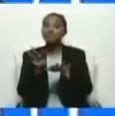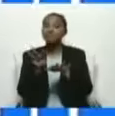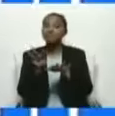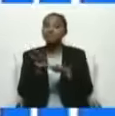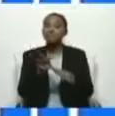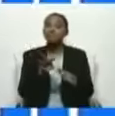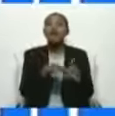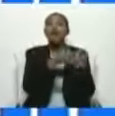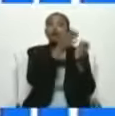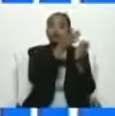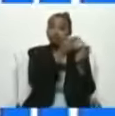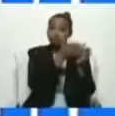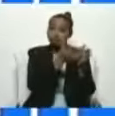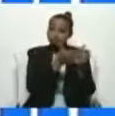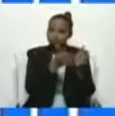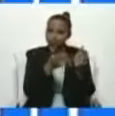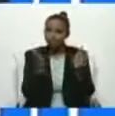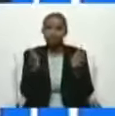2018.